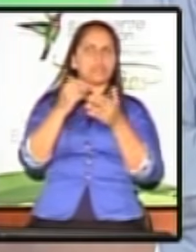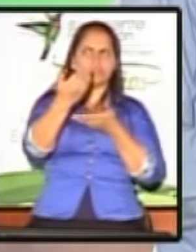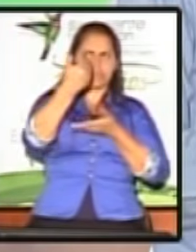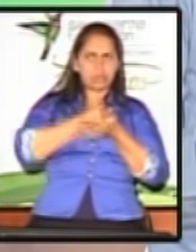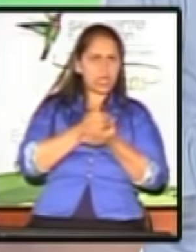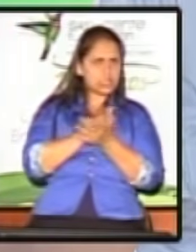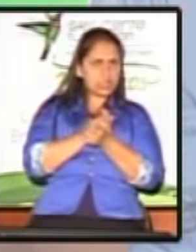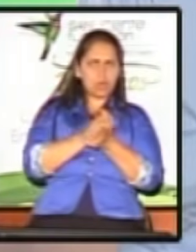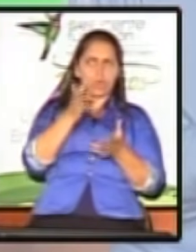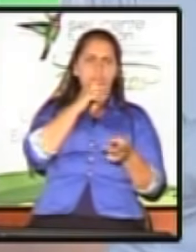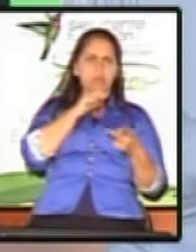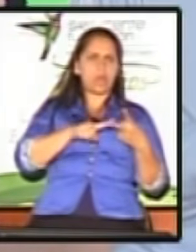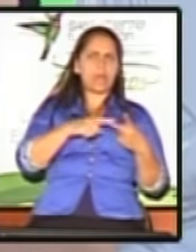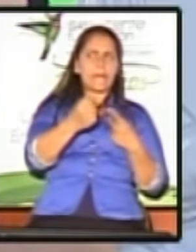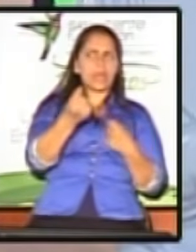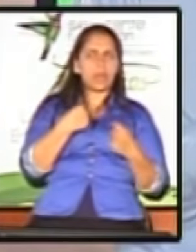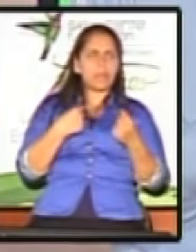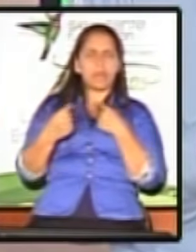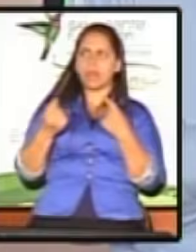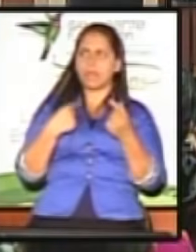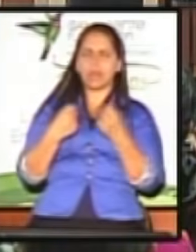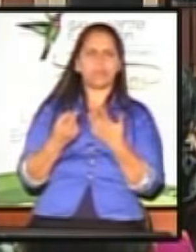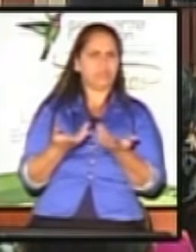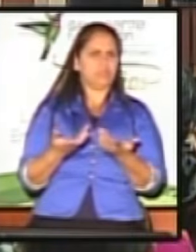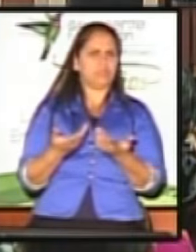habituales, preguntas que no se hacían,